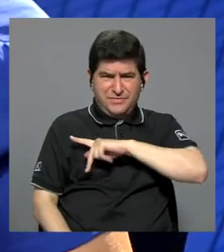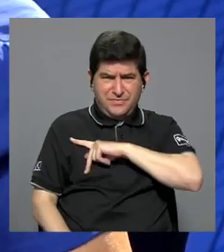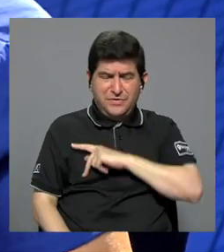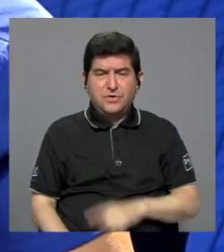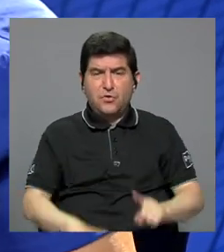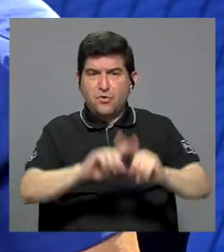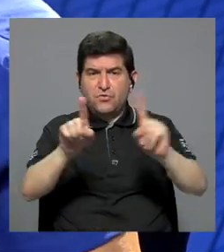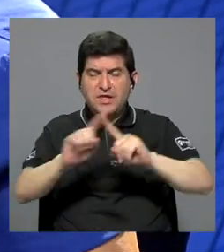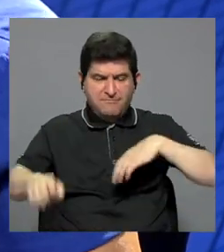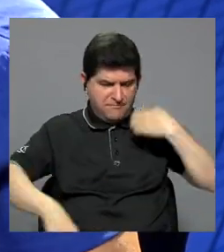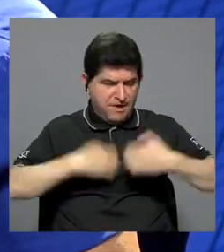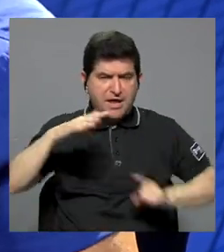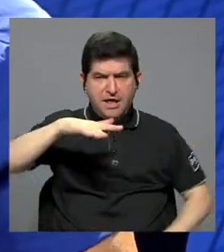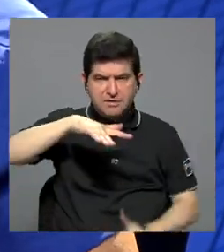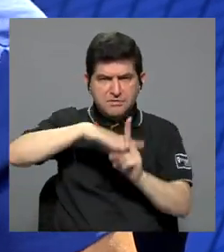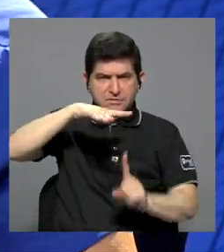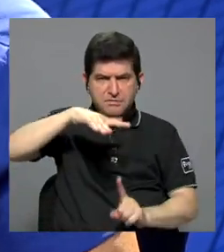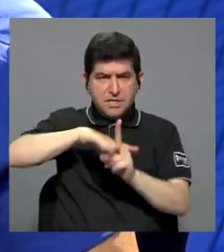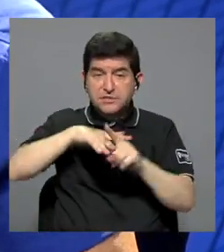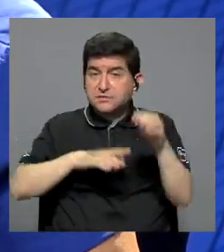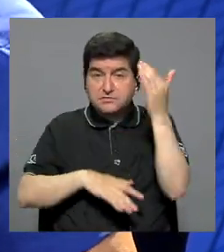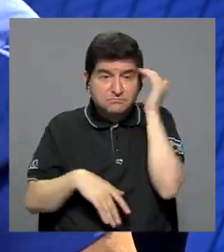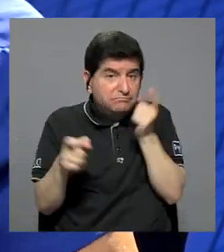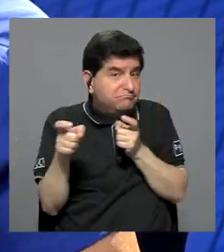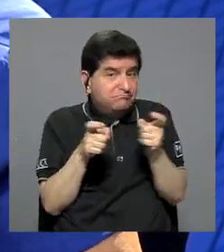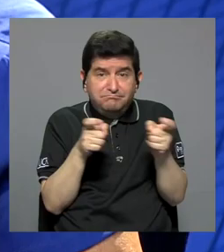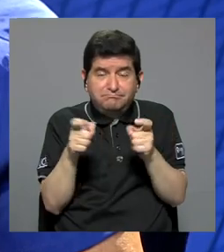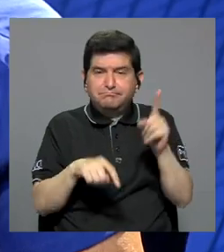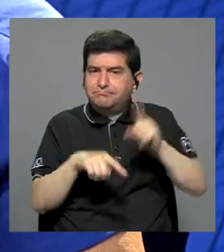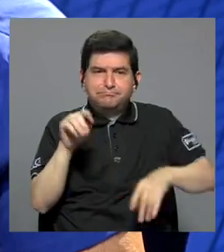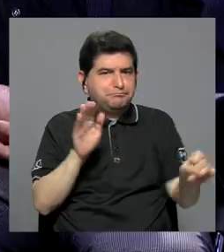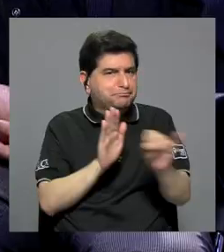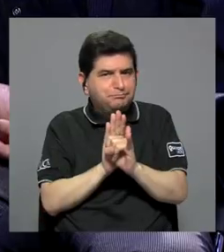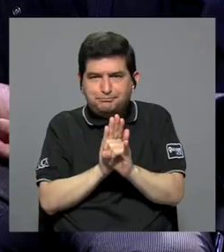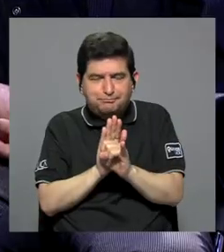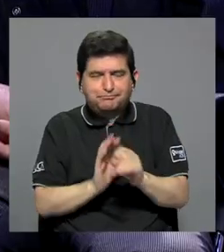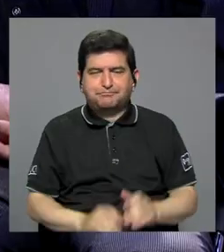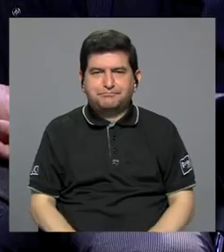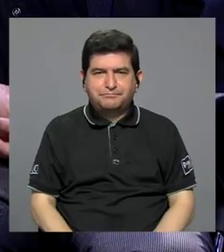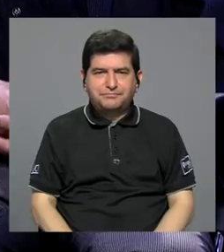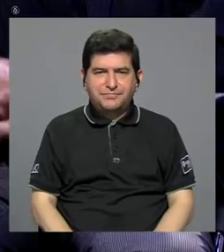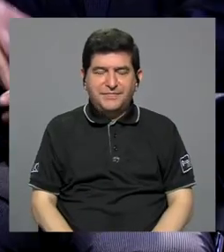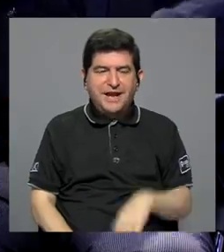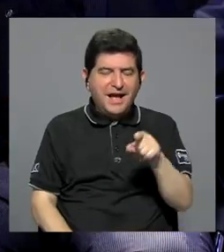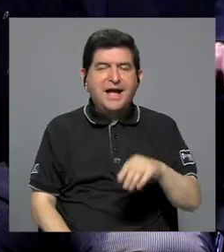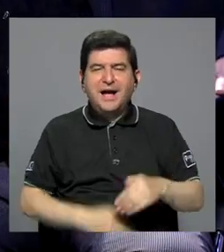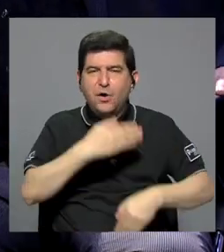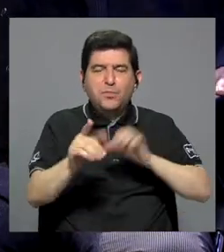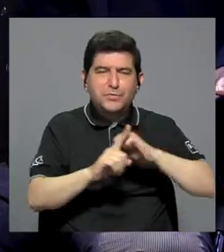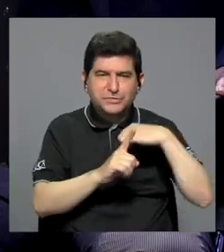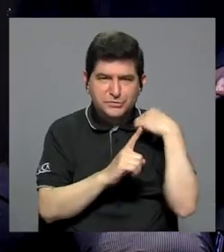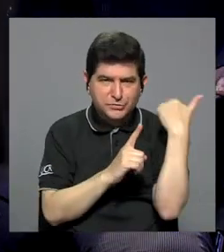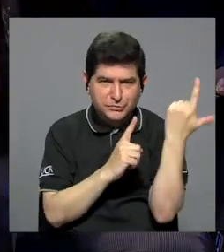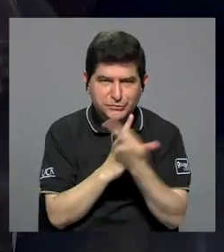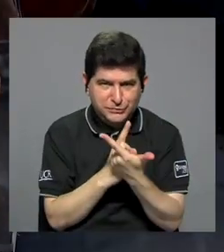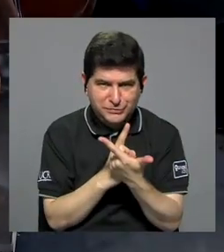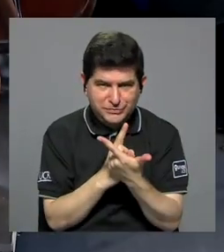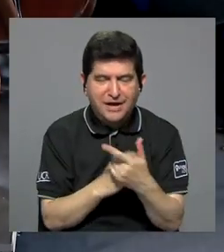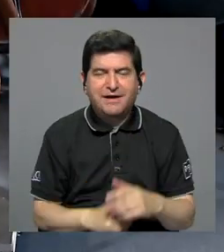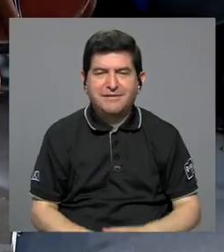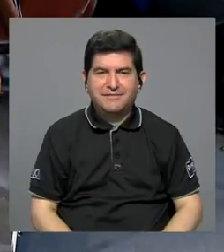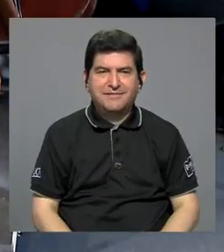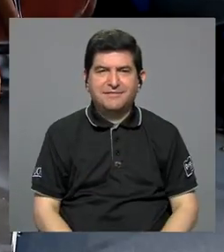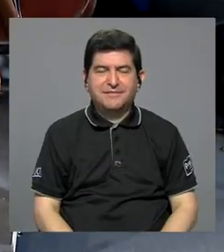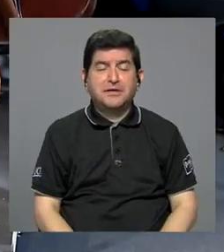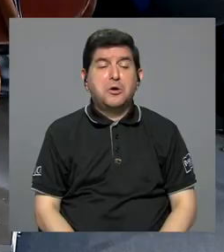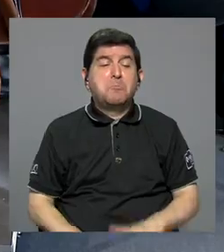encuentran muchas emociones que no se saben manejar, no se pueden identificar. Entonces hay una socialización, ¿verdad?,